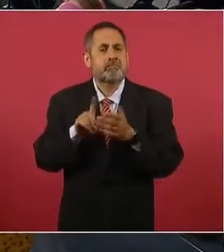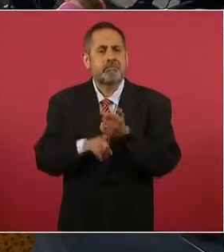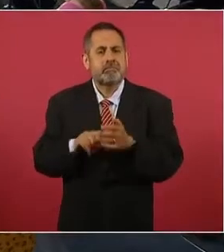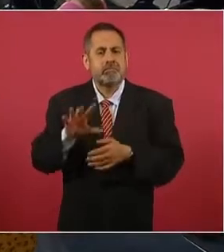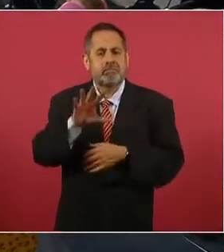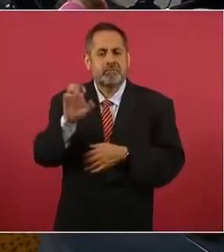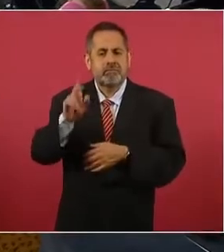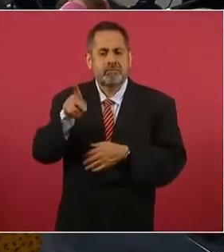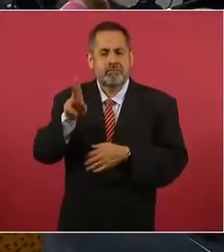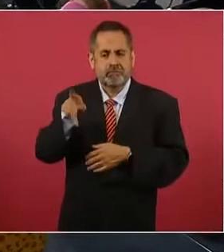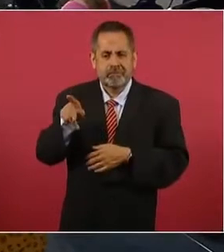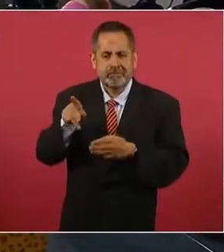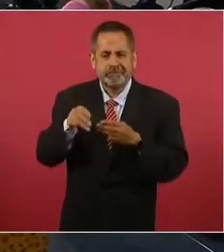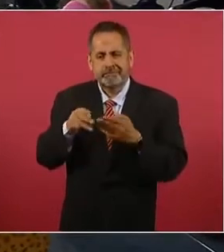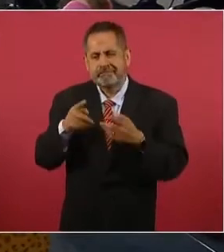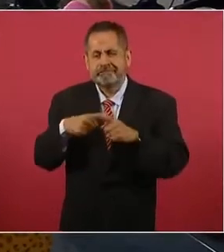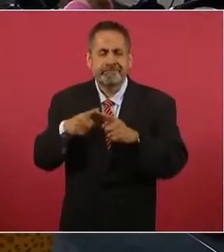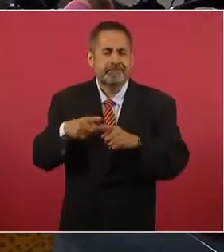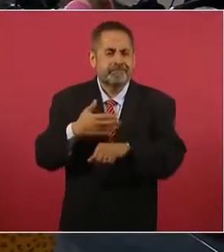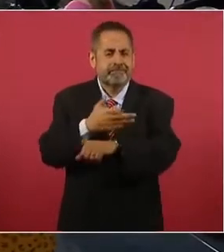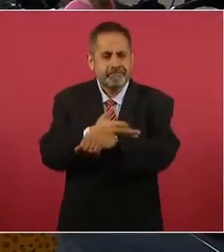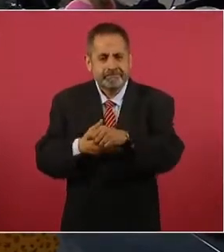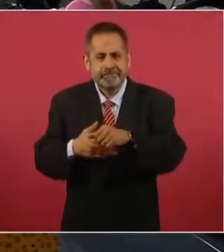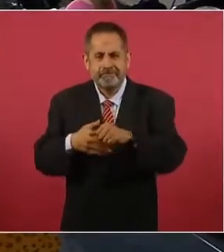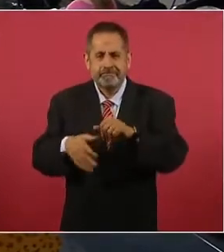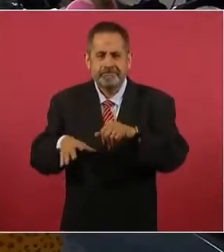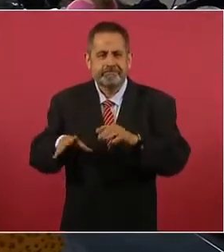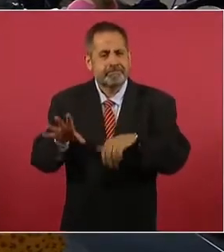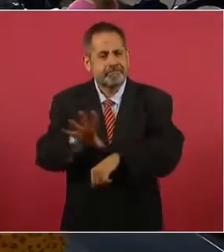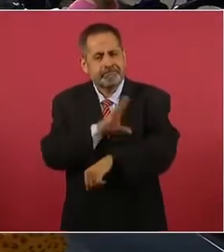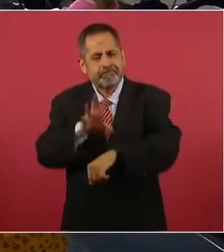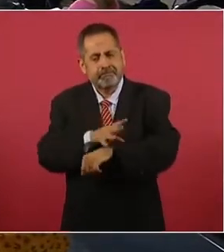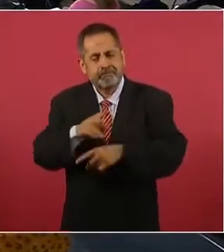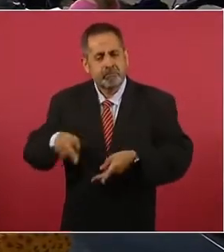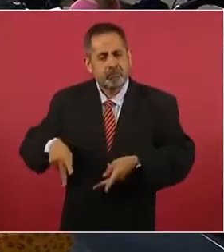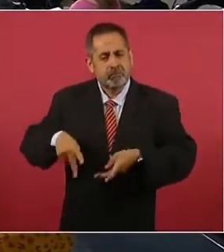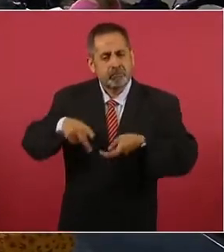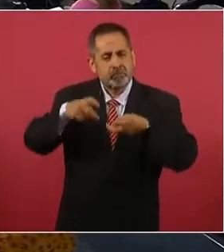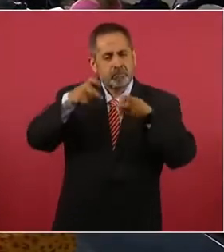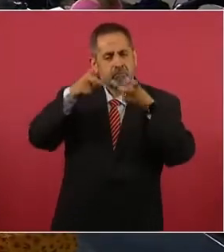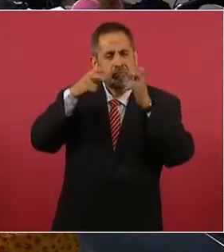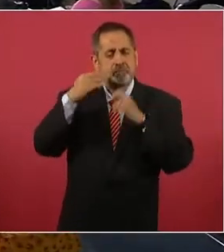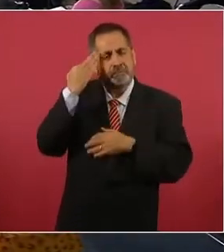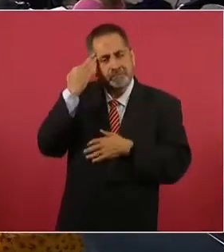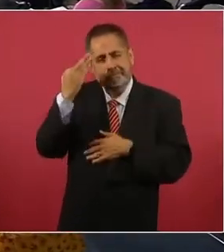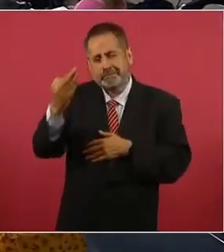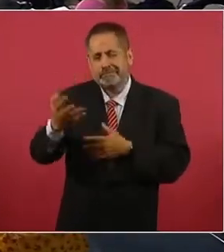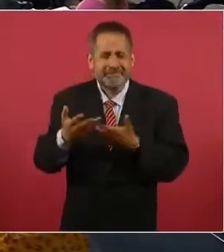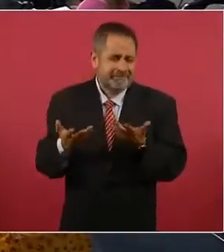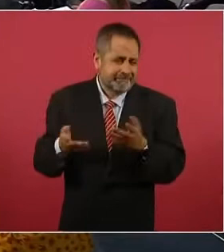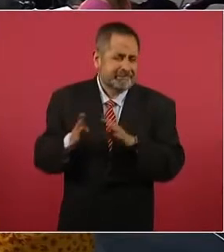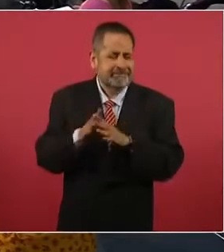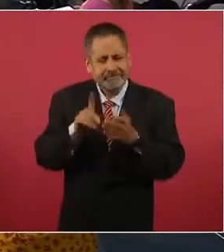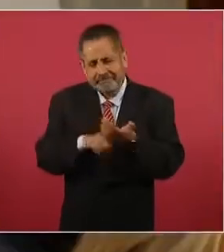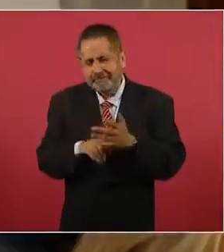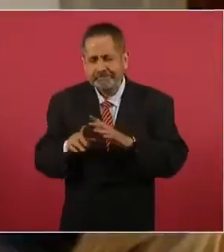500 kilómetros, se tardan en recargarlas. No hay ¿qué se van a